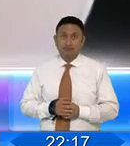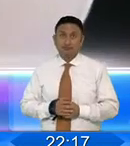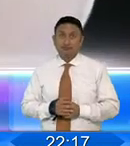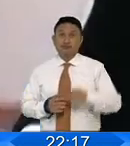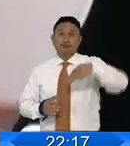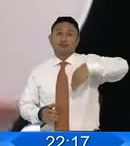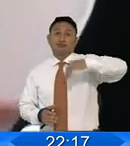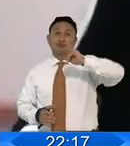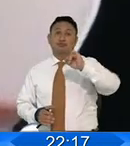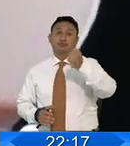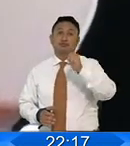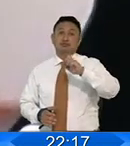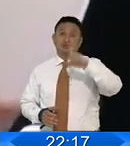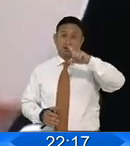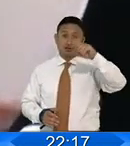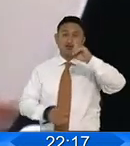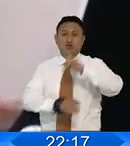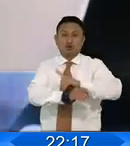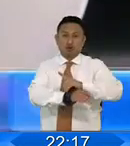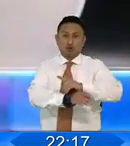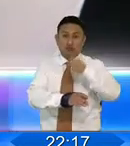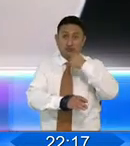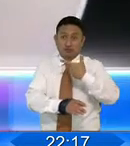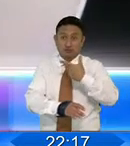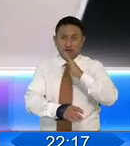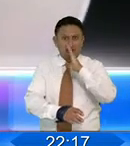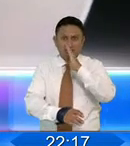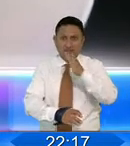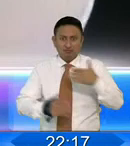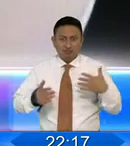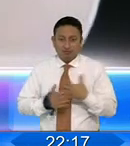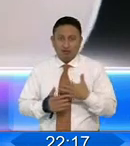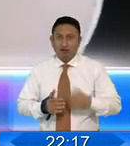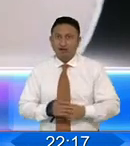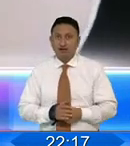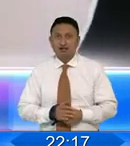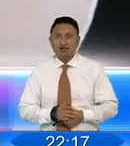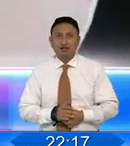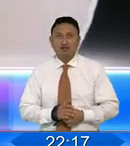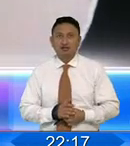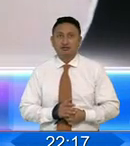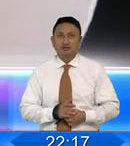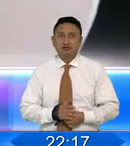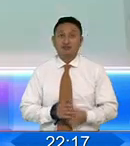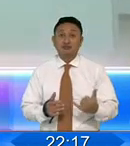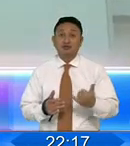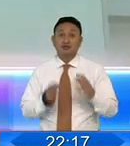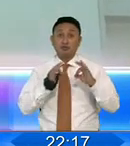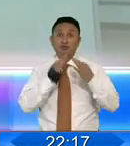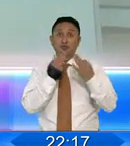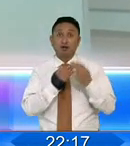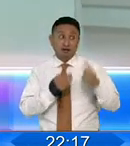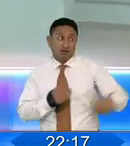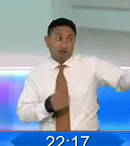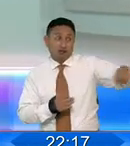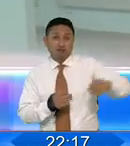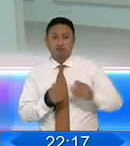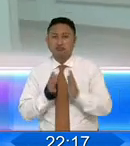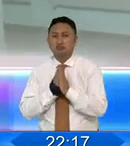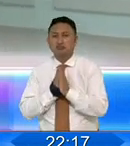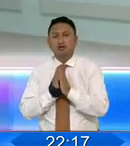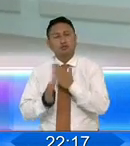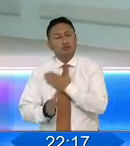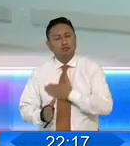Michelle Paz es doctora y menciona que el temor siempre está latente, sobre todo en su familia, quienes le han pedido en